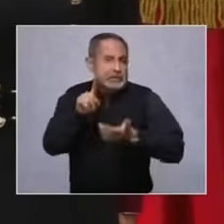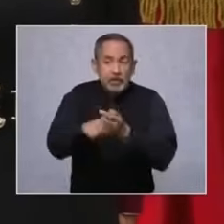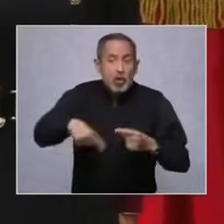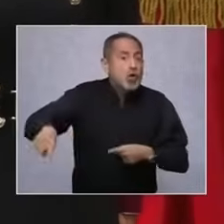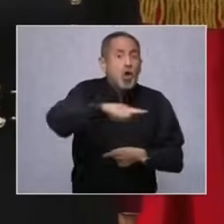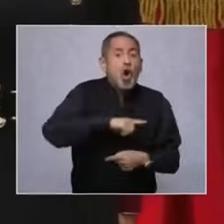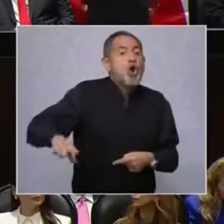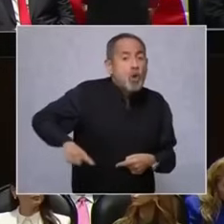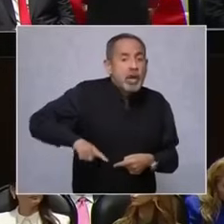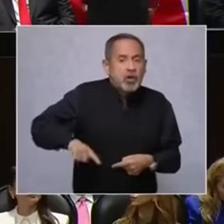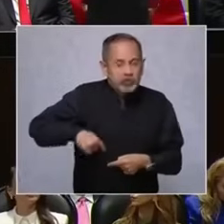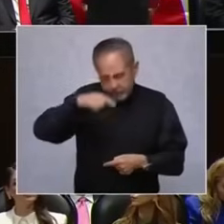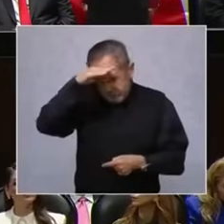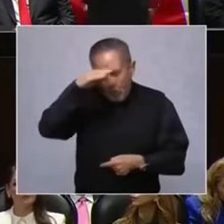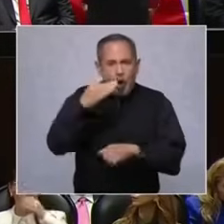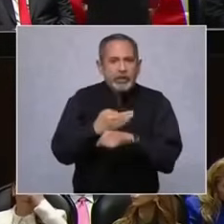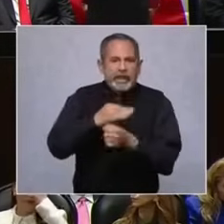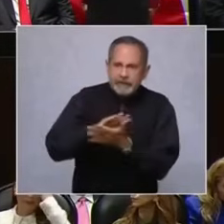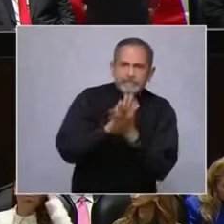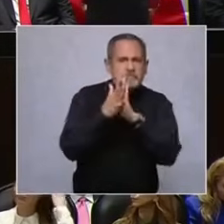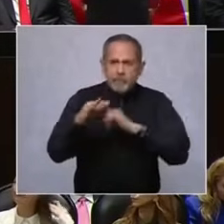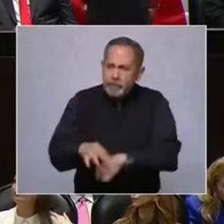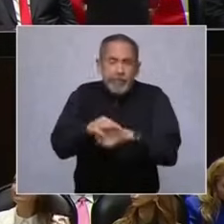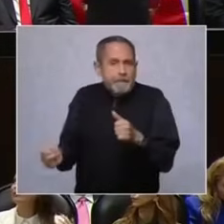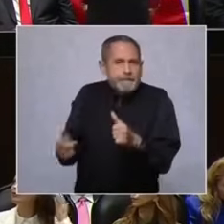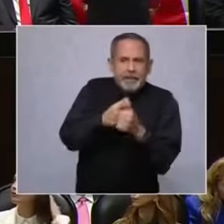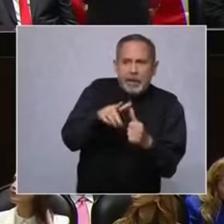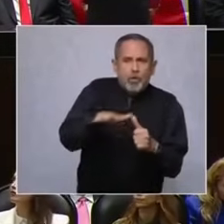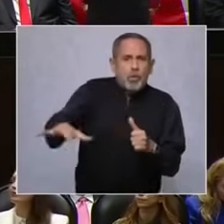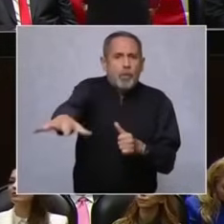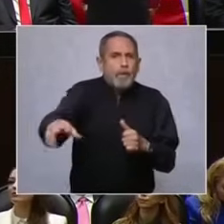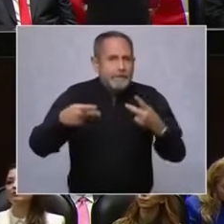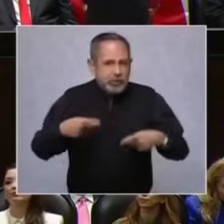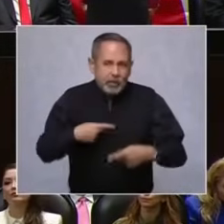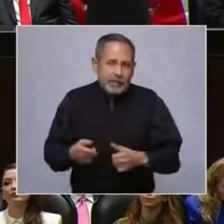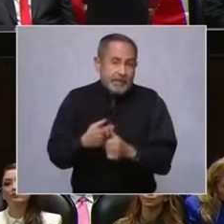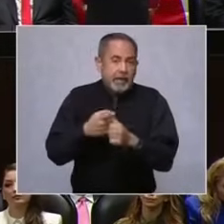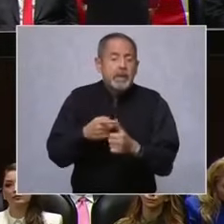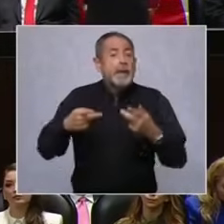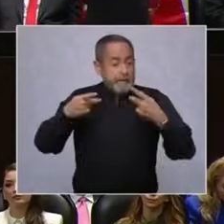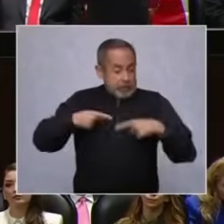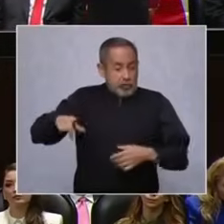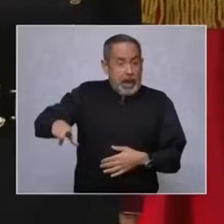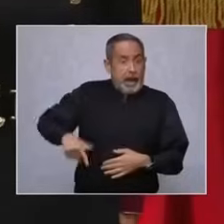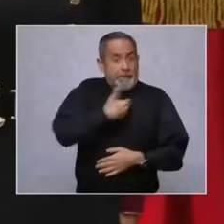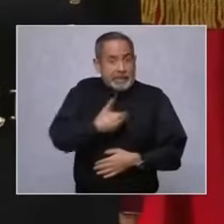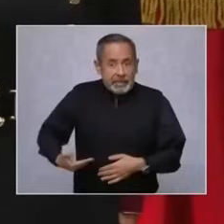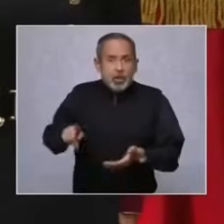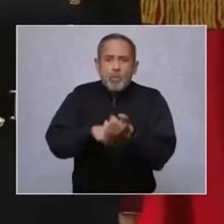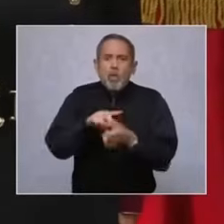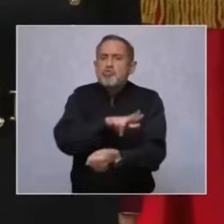la transformación en de veras. Hacemos realidad y que sostiene que el gobernante debe vivir en la justa medianía, sin